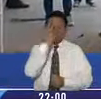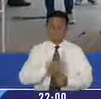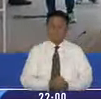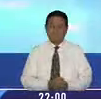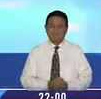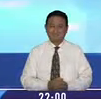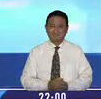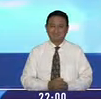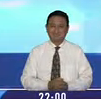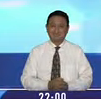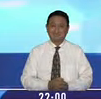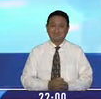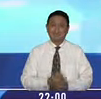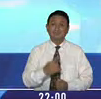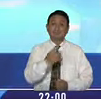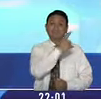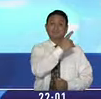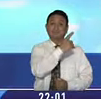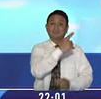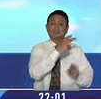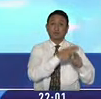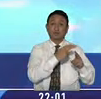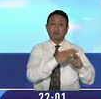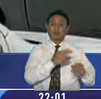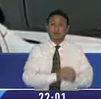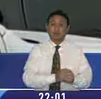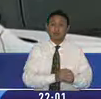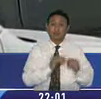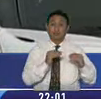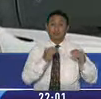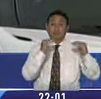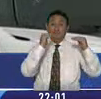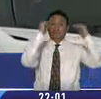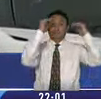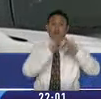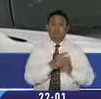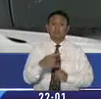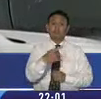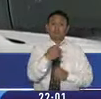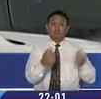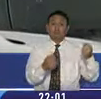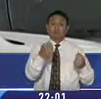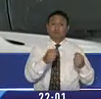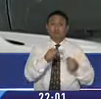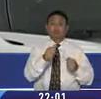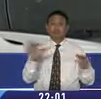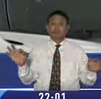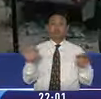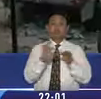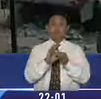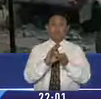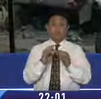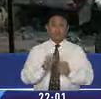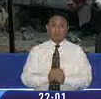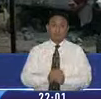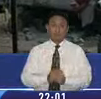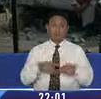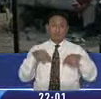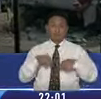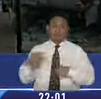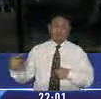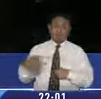llamaba, era PhD. Iba en este vehículo con otro ocupante cuando fueron sorprendidos por sicarios.